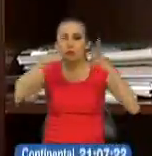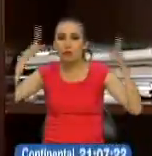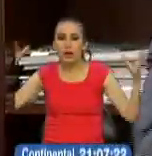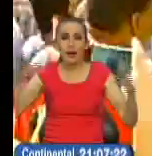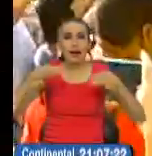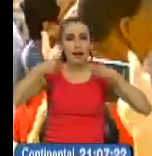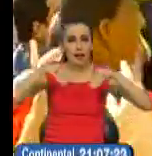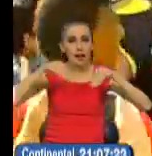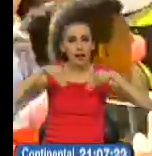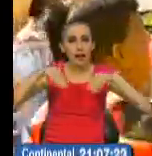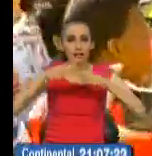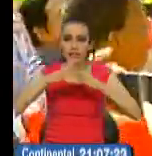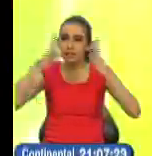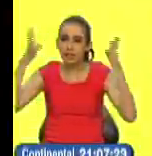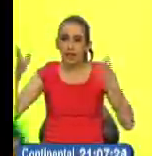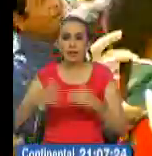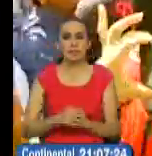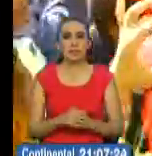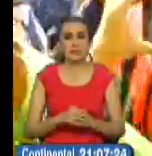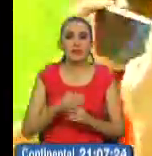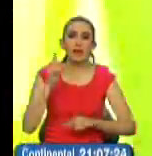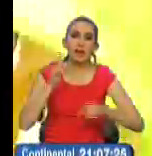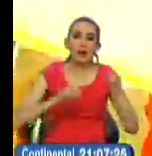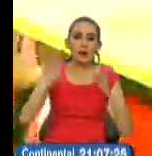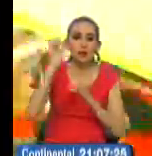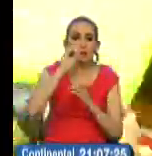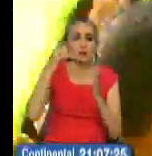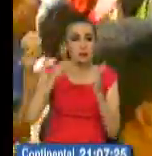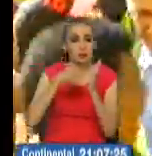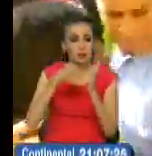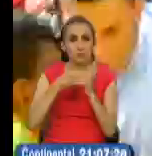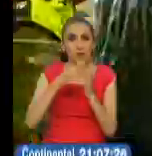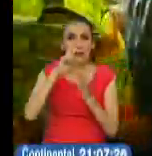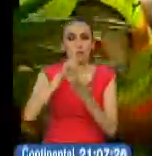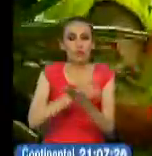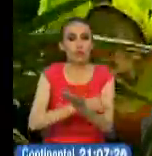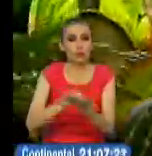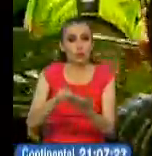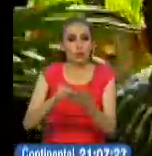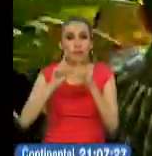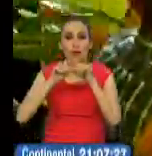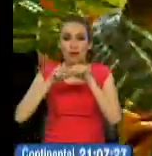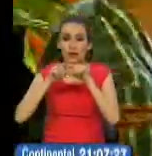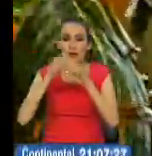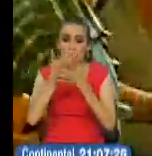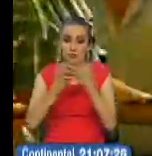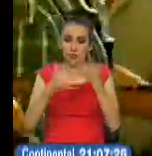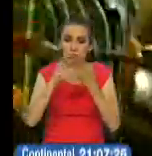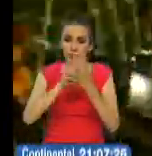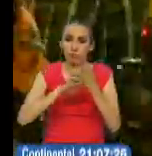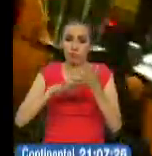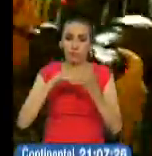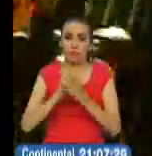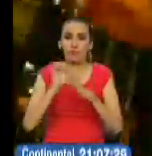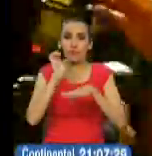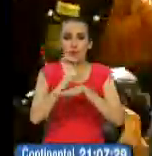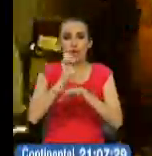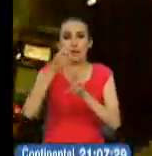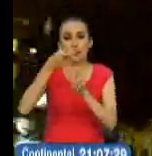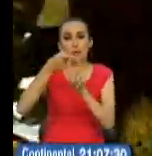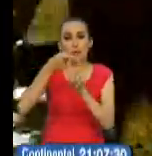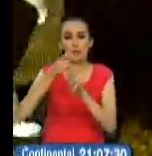de venta. El Consejo Productivo y Tributario se volverá a reunir en 2 semanas según el cronograma determinado. Olga